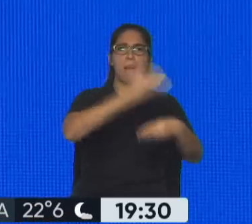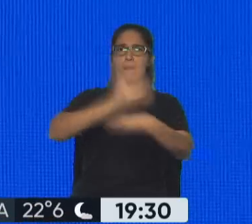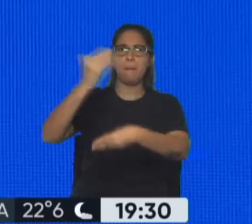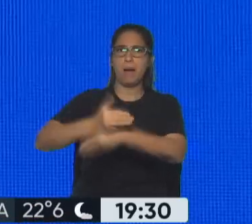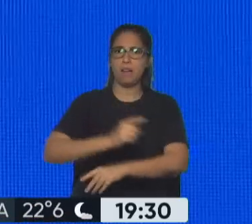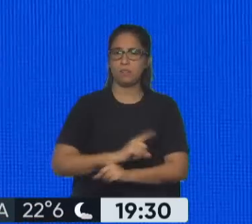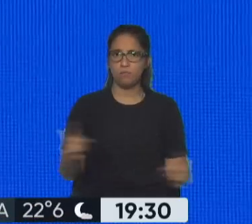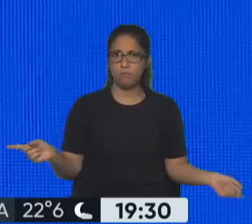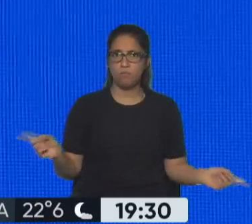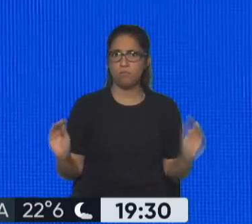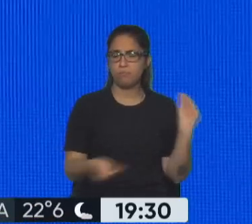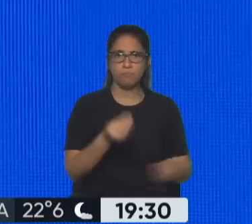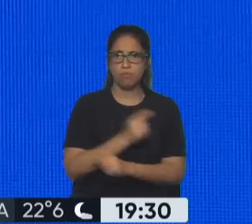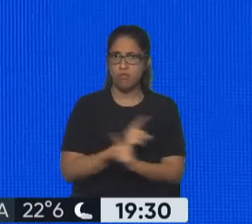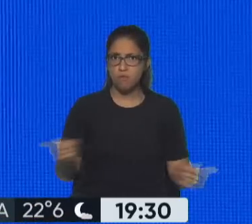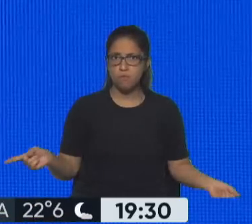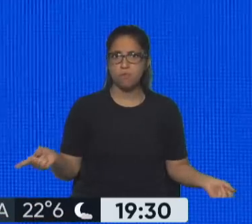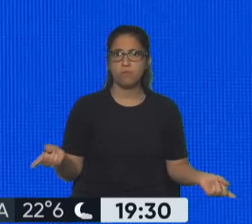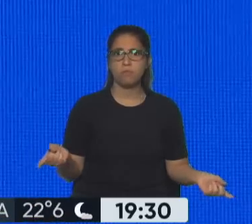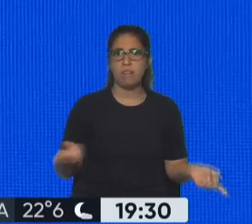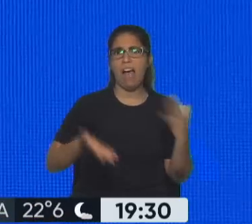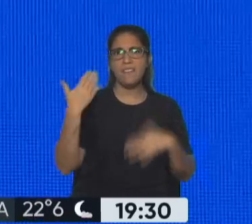denostado muchas veces